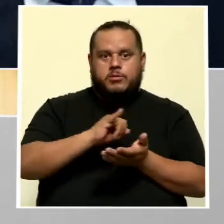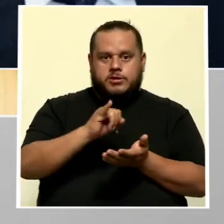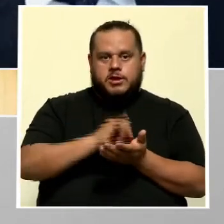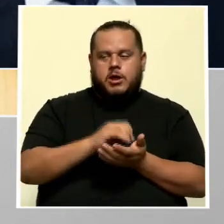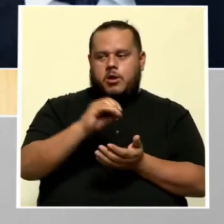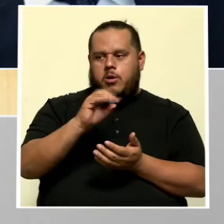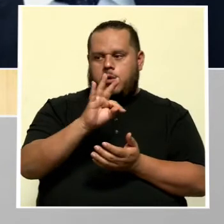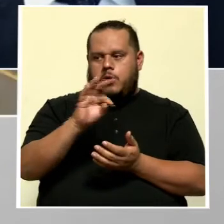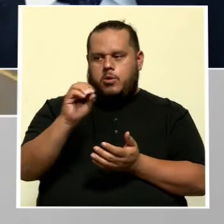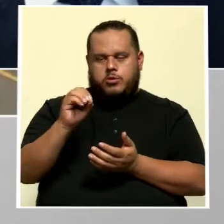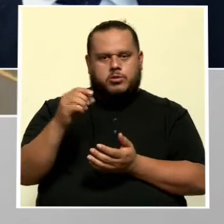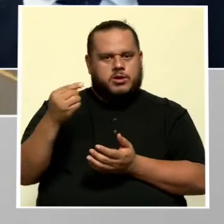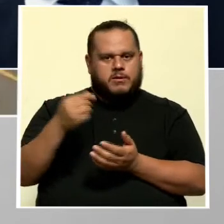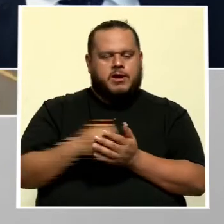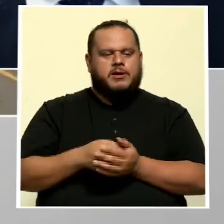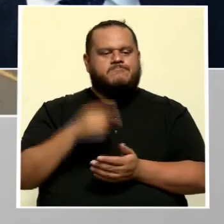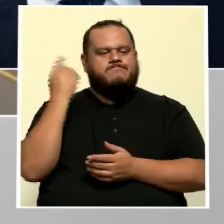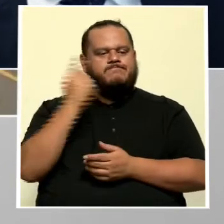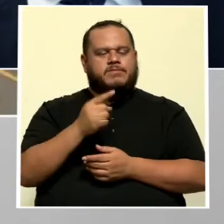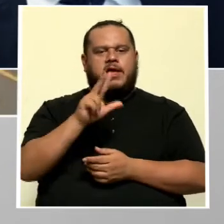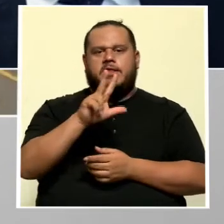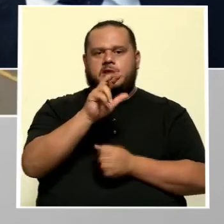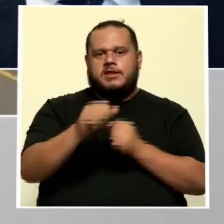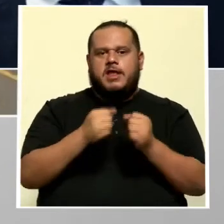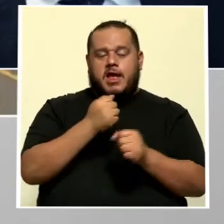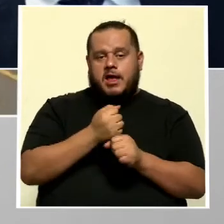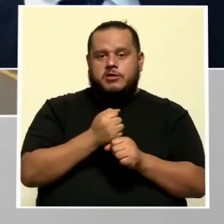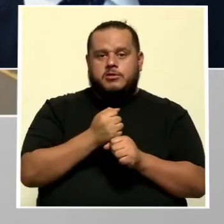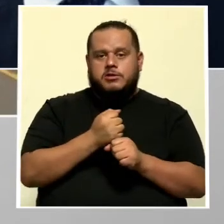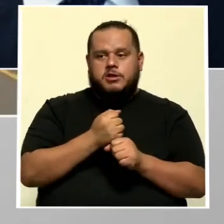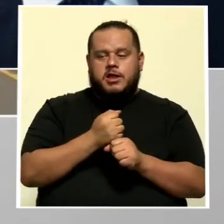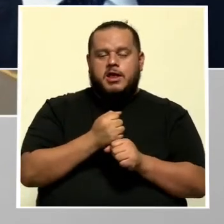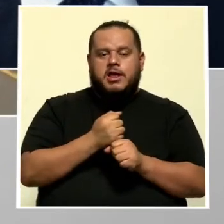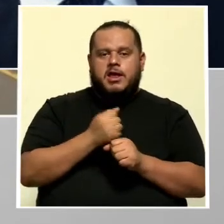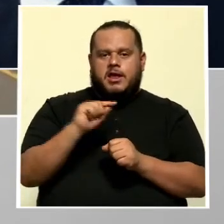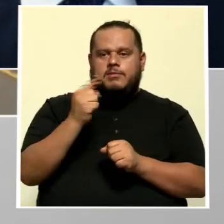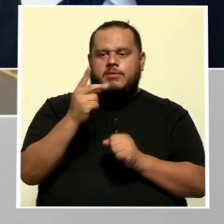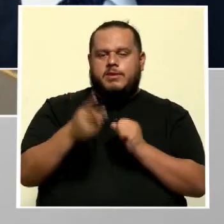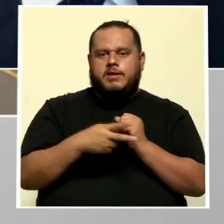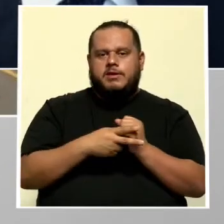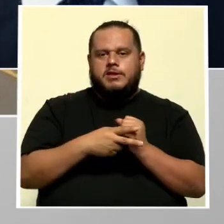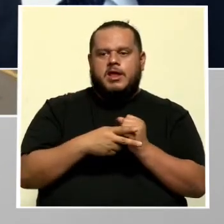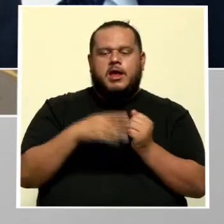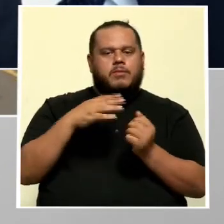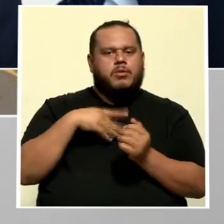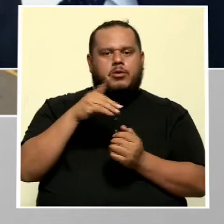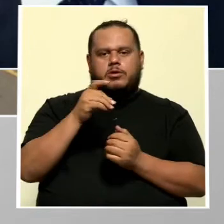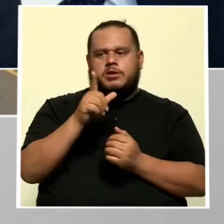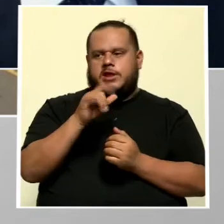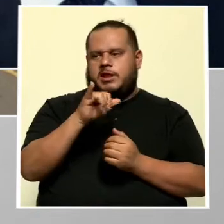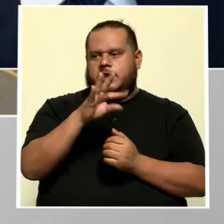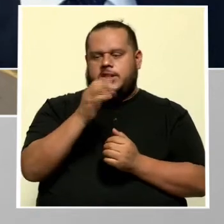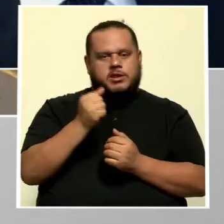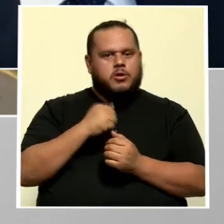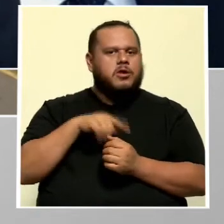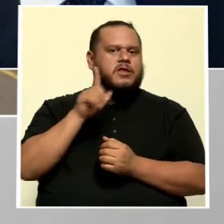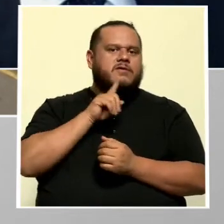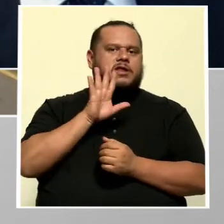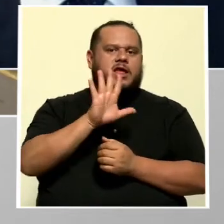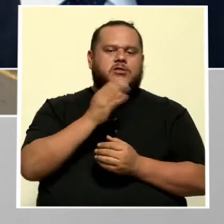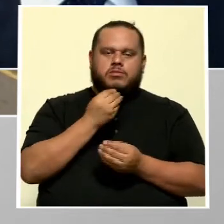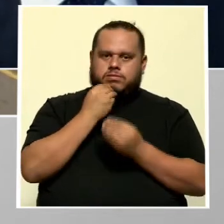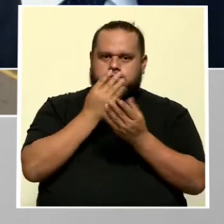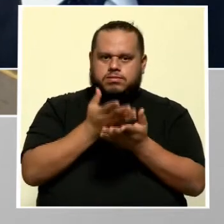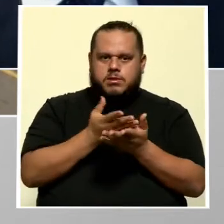Otto Guevara, fue condenado a 3 años en primera instancia por delitos de falsedad en sus declaraciones